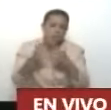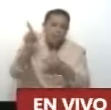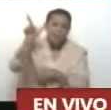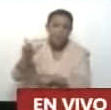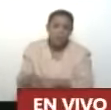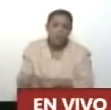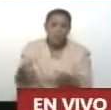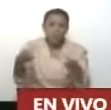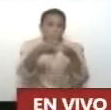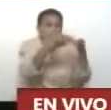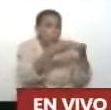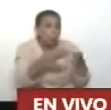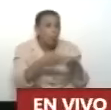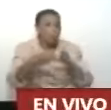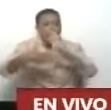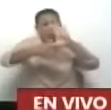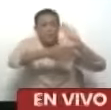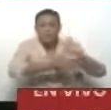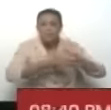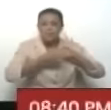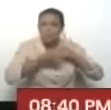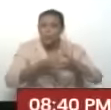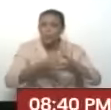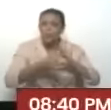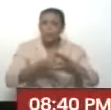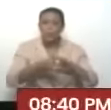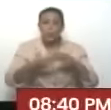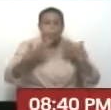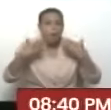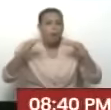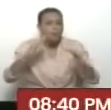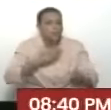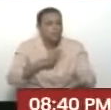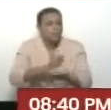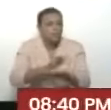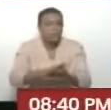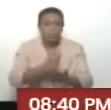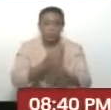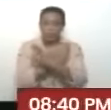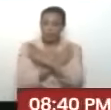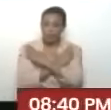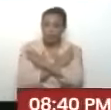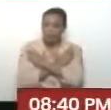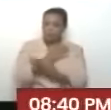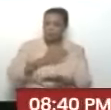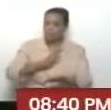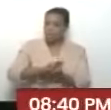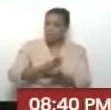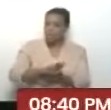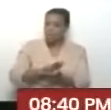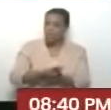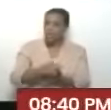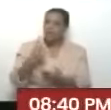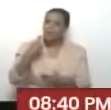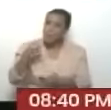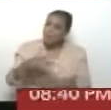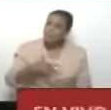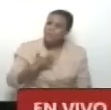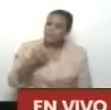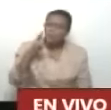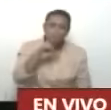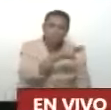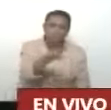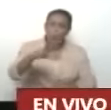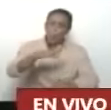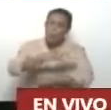los partidos y se consolide la Unión, yo bajé tranquilo al sepulcro? Yo siento que en esta campaña yo pude